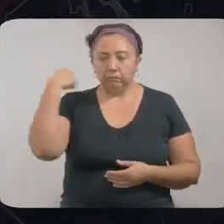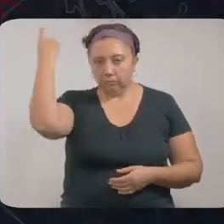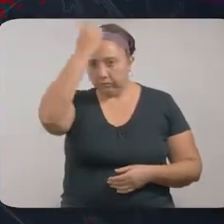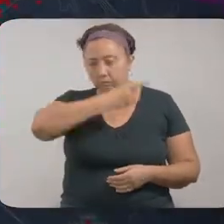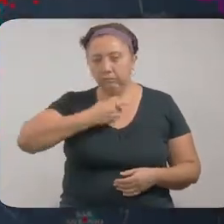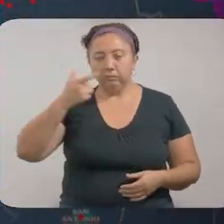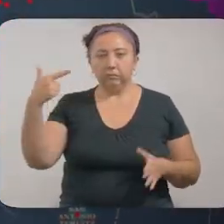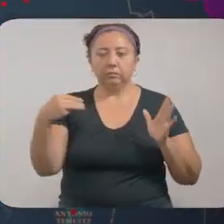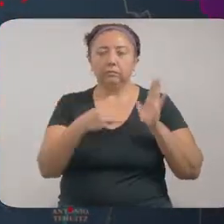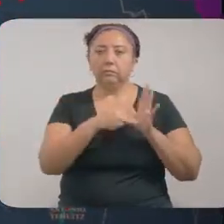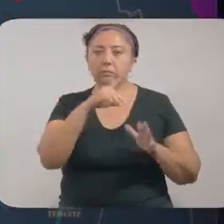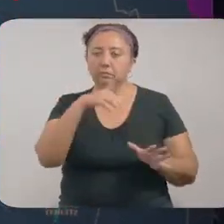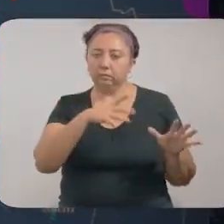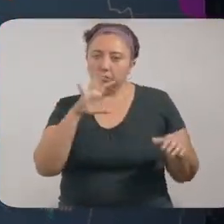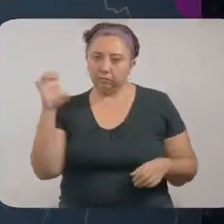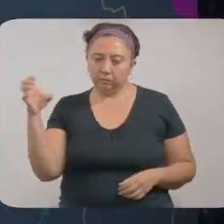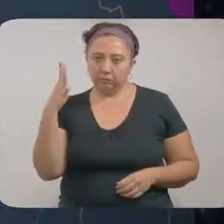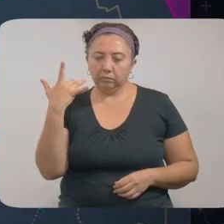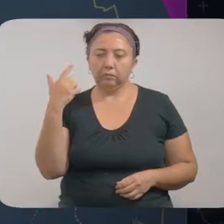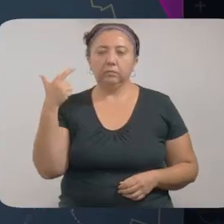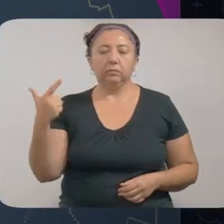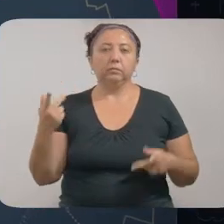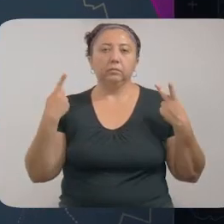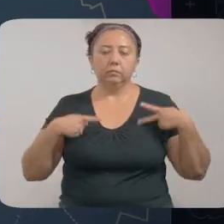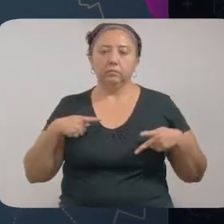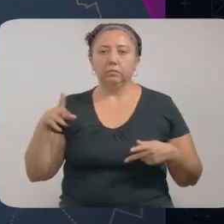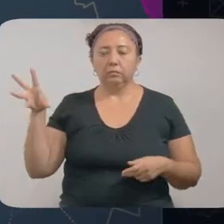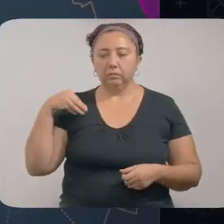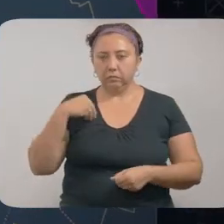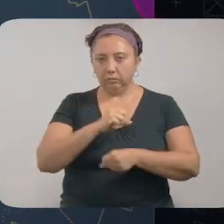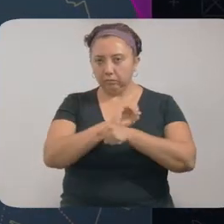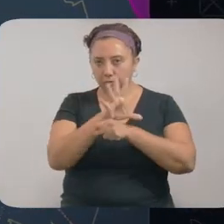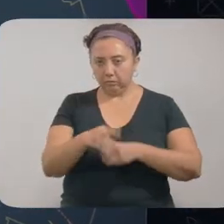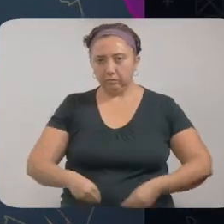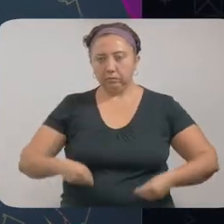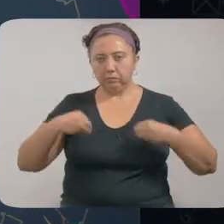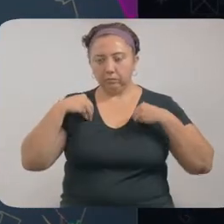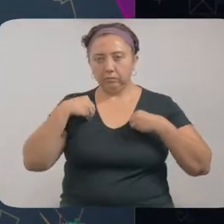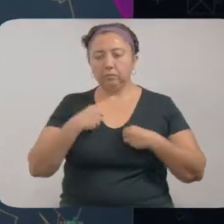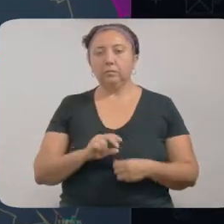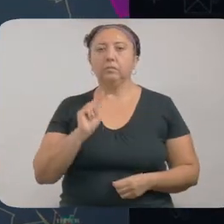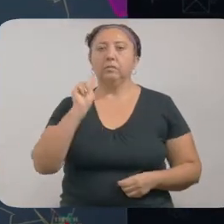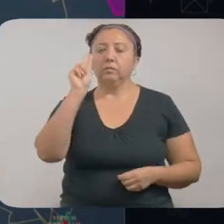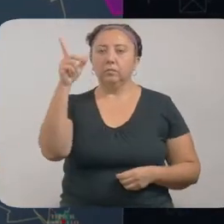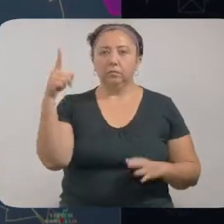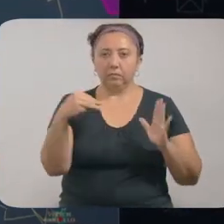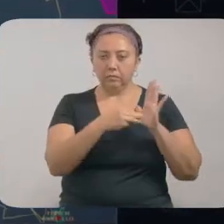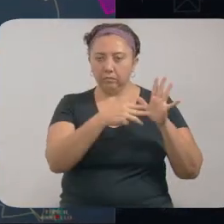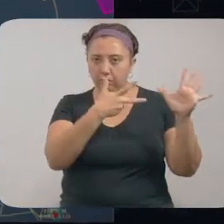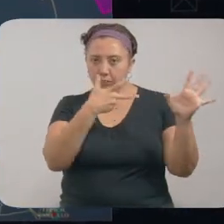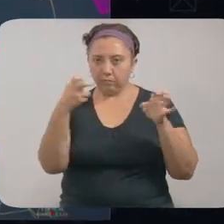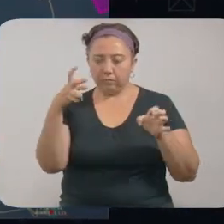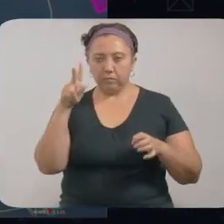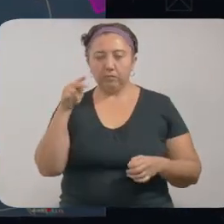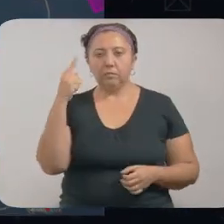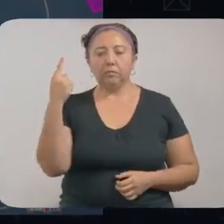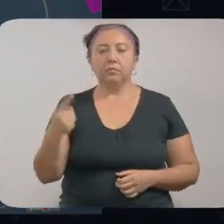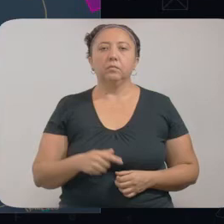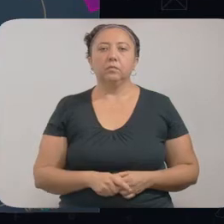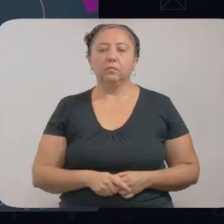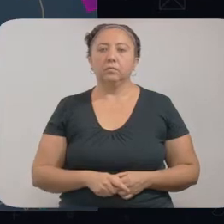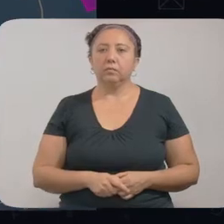7 mil 557 personas contagiadas de coronavirus que viven en la zona norte 1881